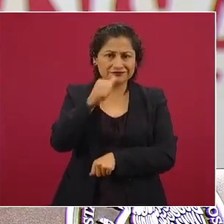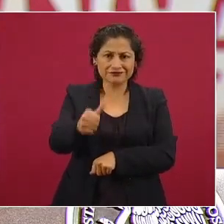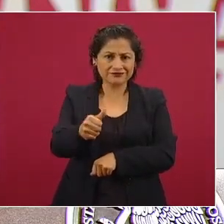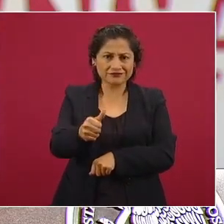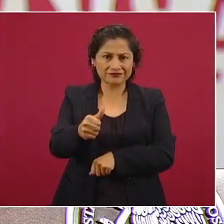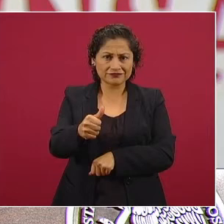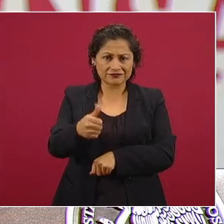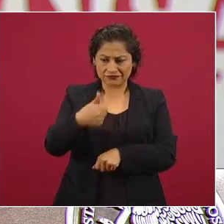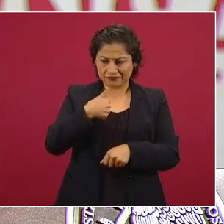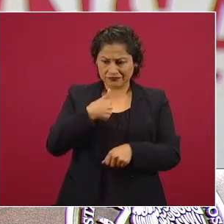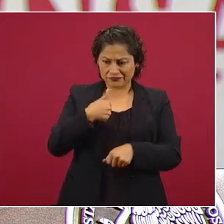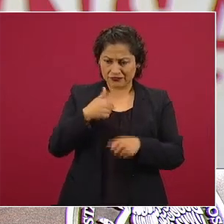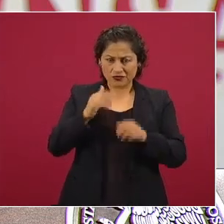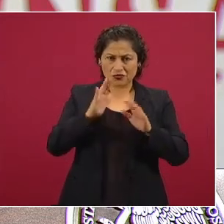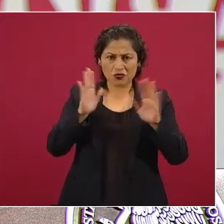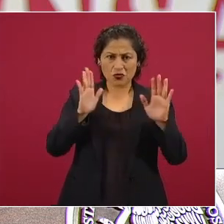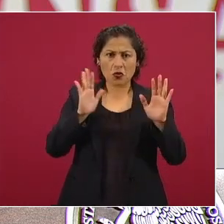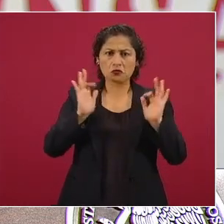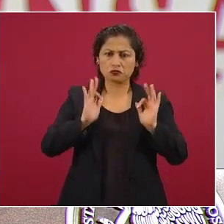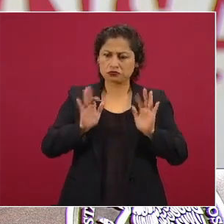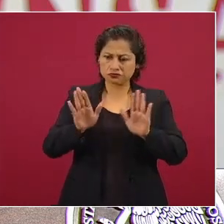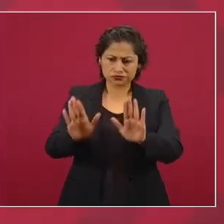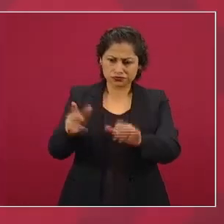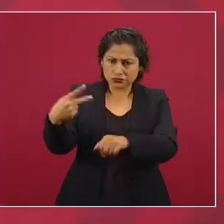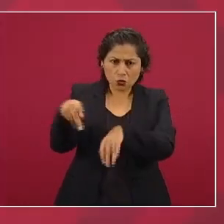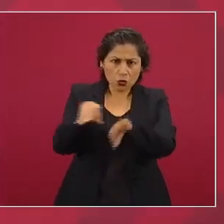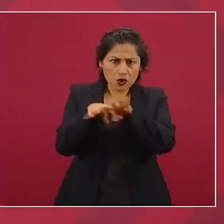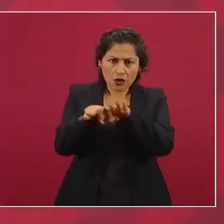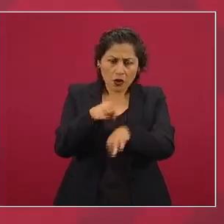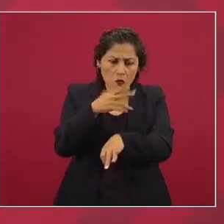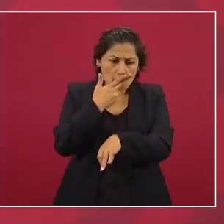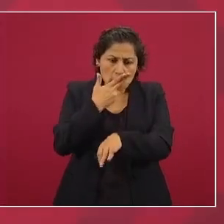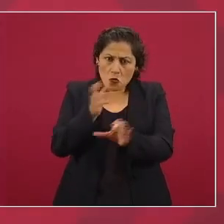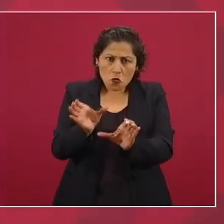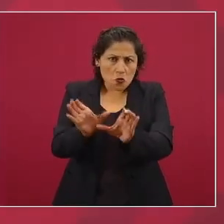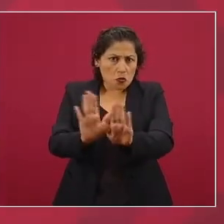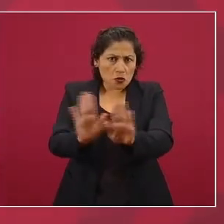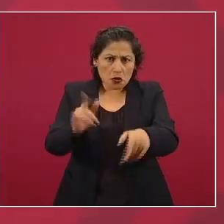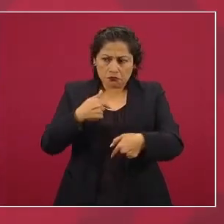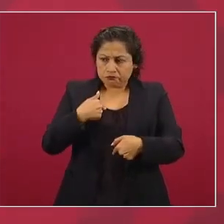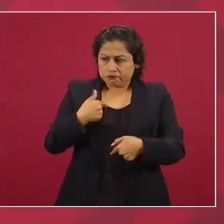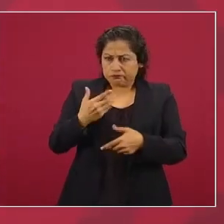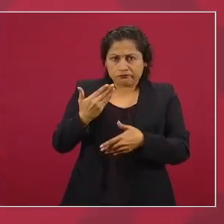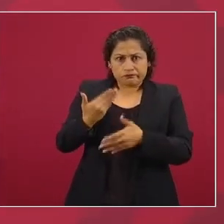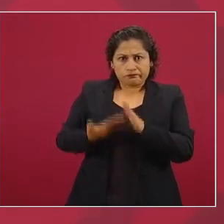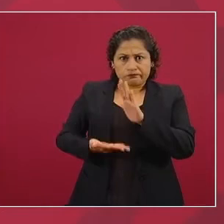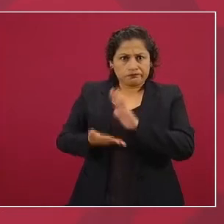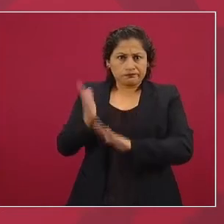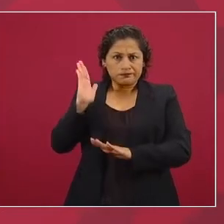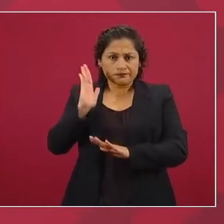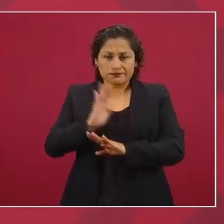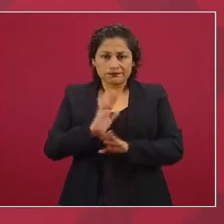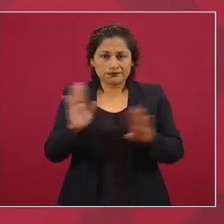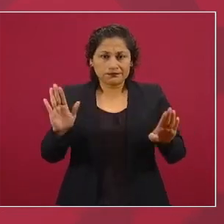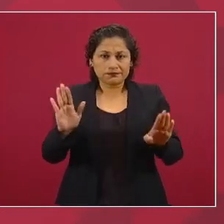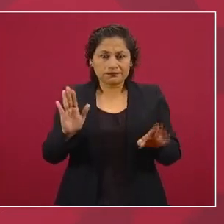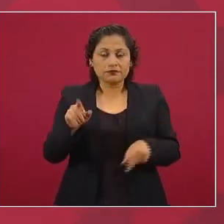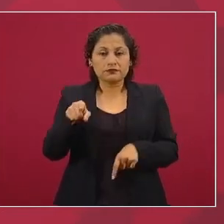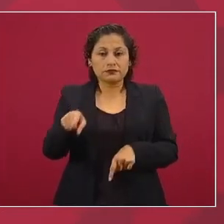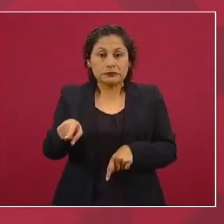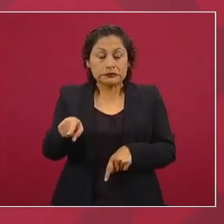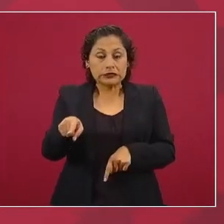no tienes por qué arriesgarte, cuida tu trabajo. O sea, yo me voy ya. Y él